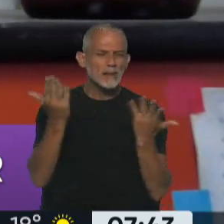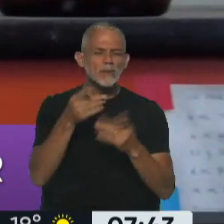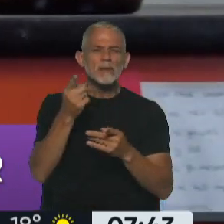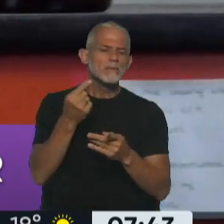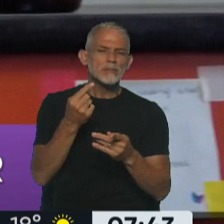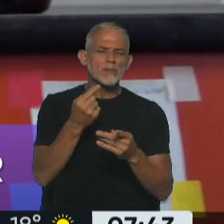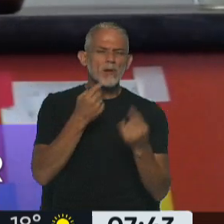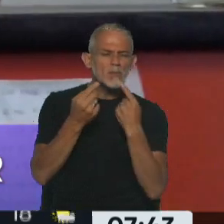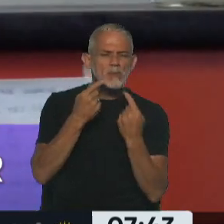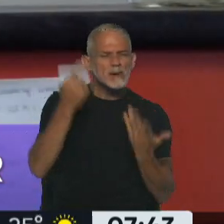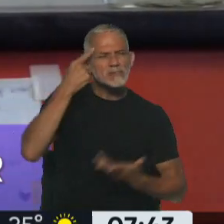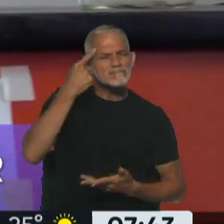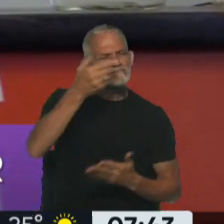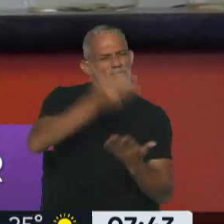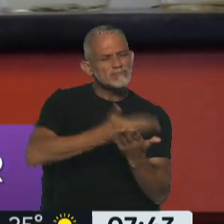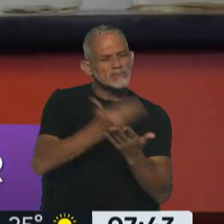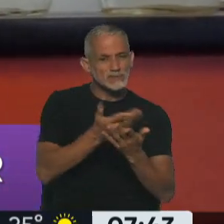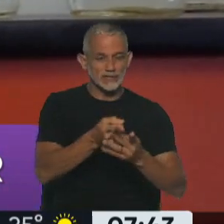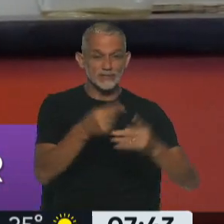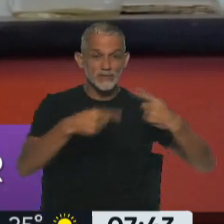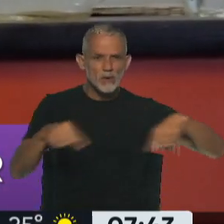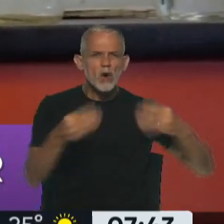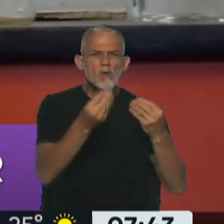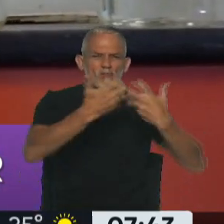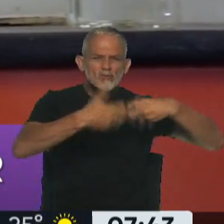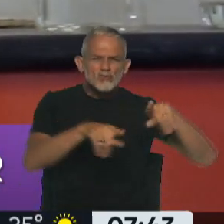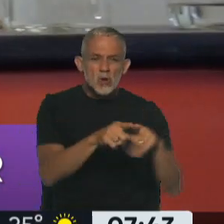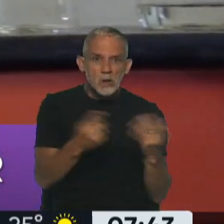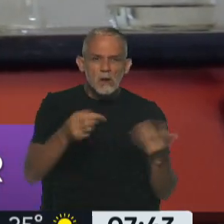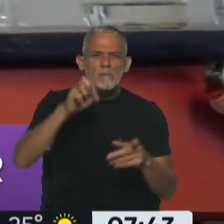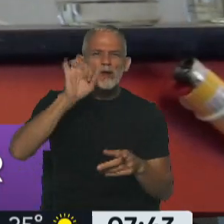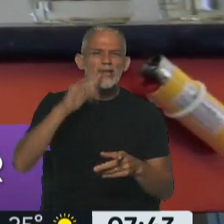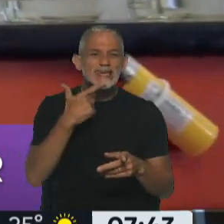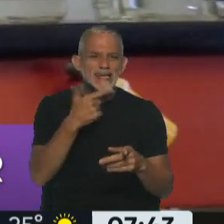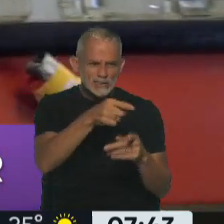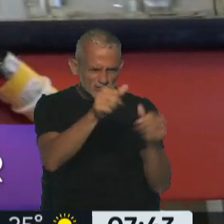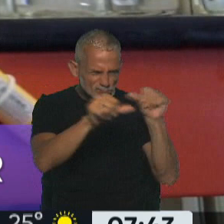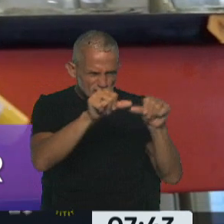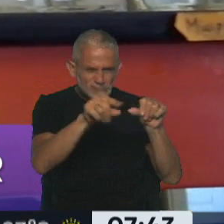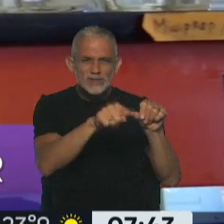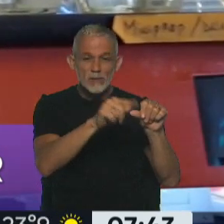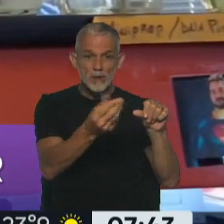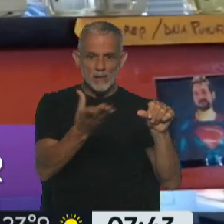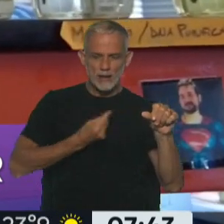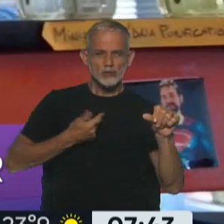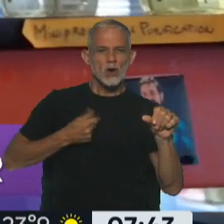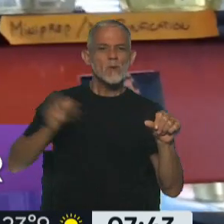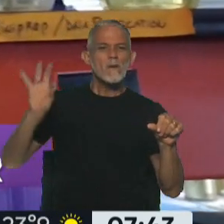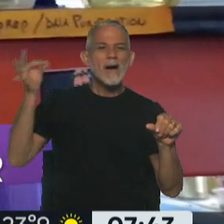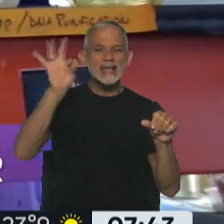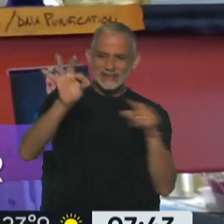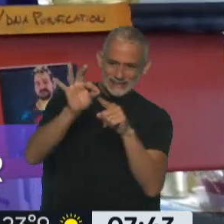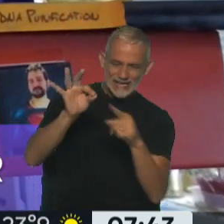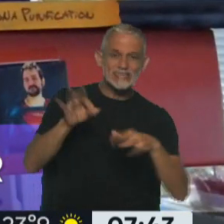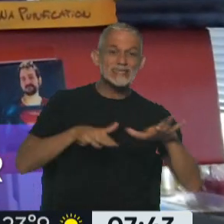preguntas biofísicas muy fundamentales sobre cómo funcionan estas proteínas que nos pueden dar respuestas de cómo las bacterias responden